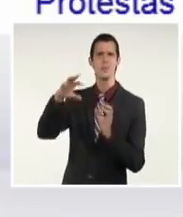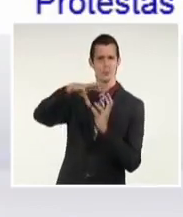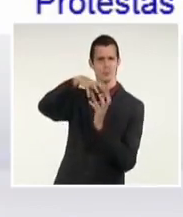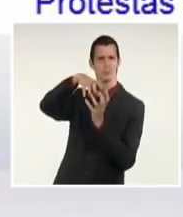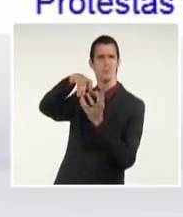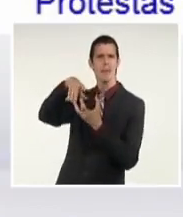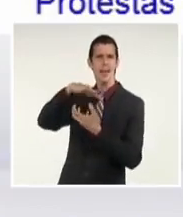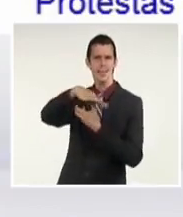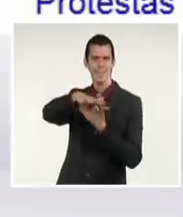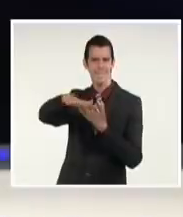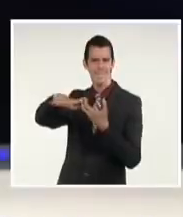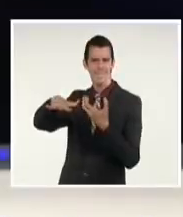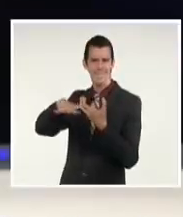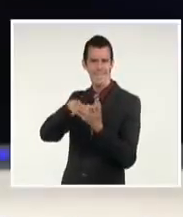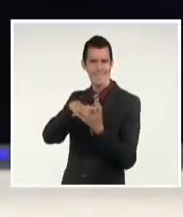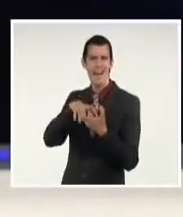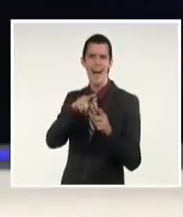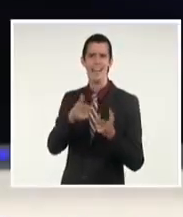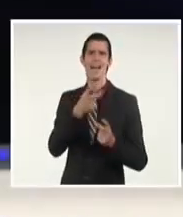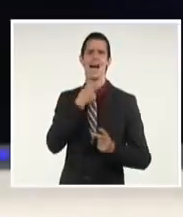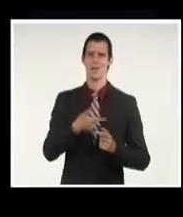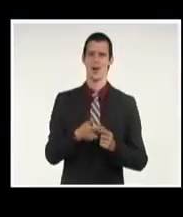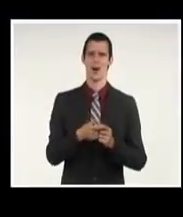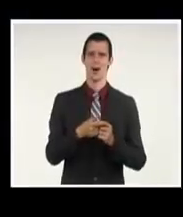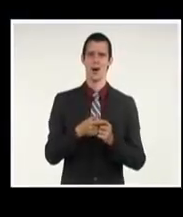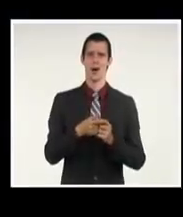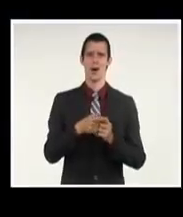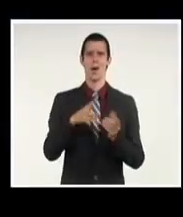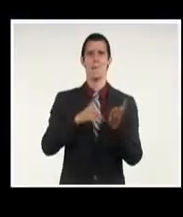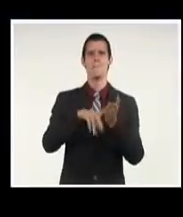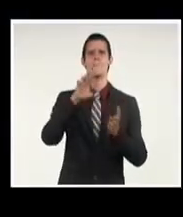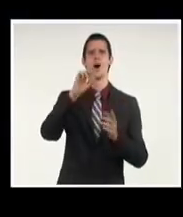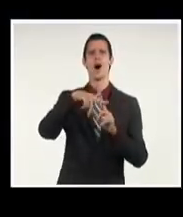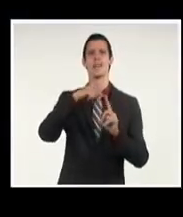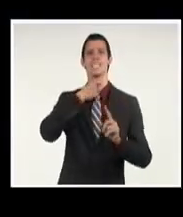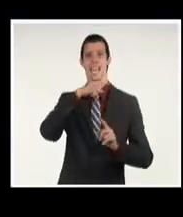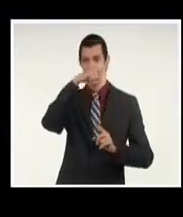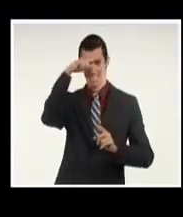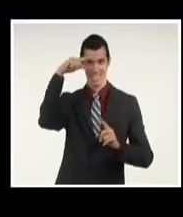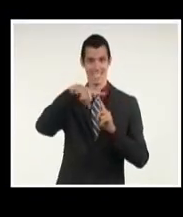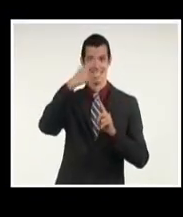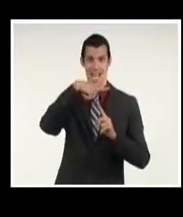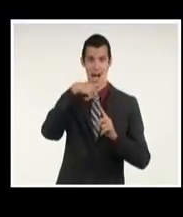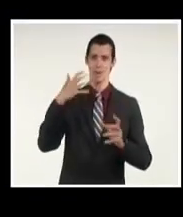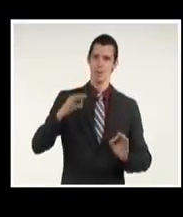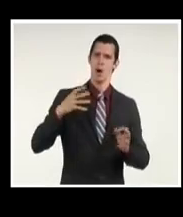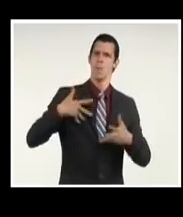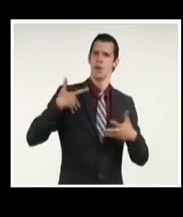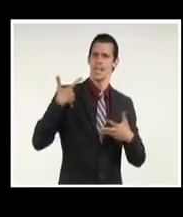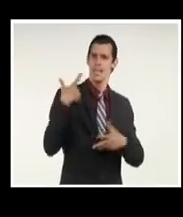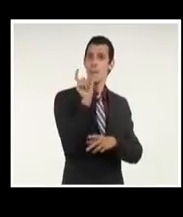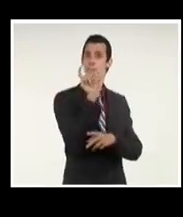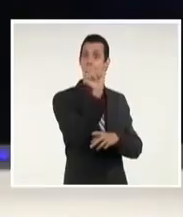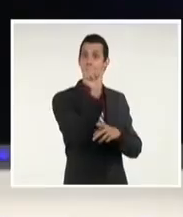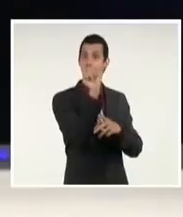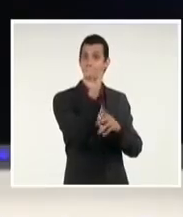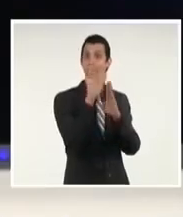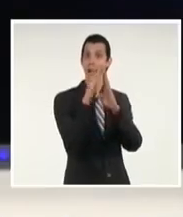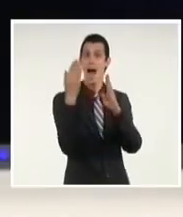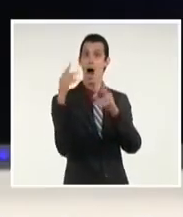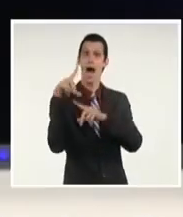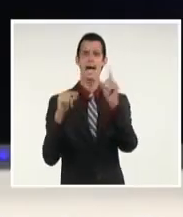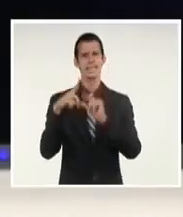comentando. Protestas en las estrellas, pongamos ahora, vean ustedes, protestas en las estrellas, nuevamente información sobre nuestro país. Protestas